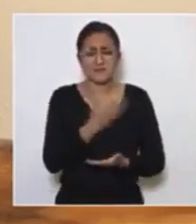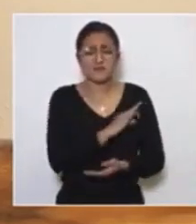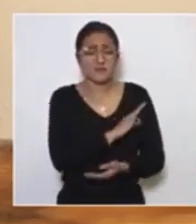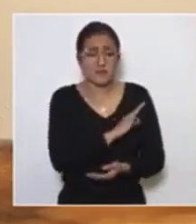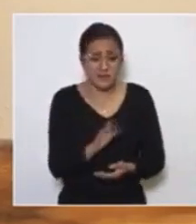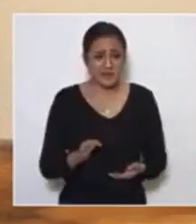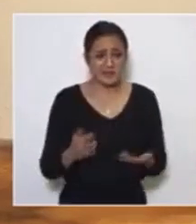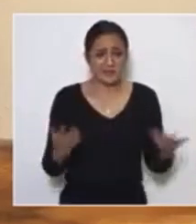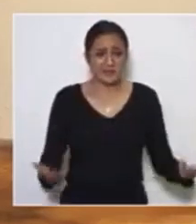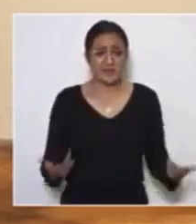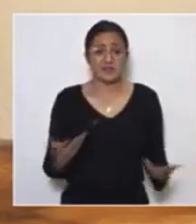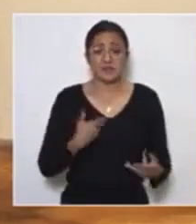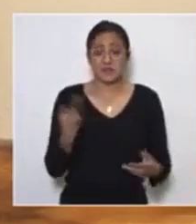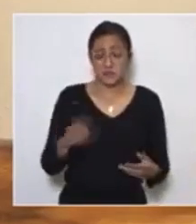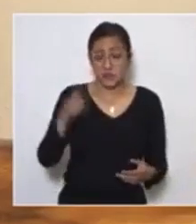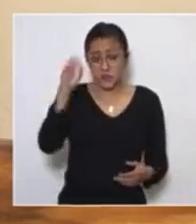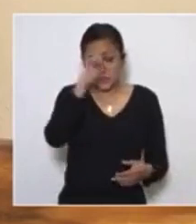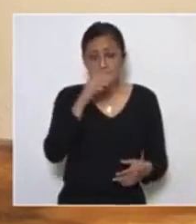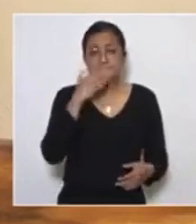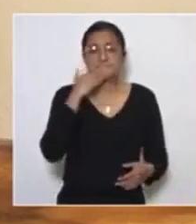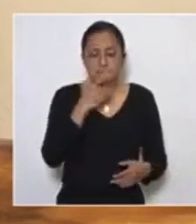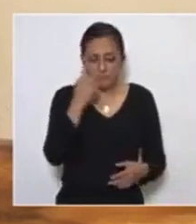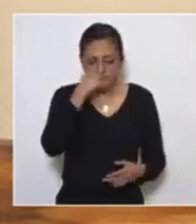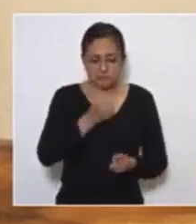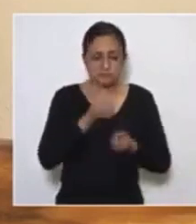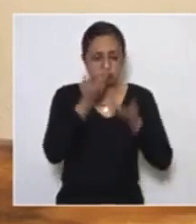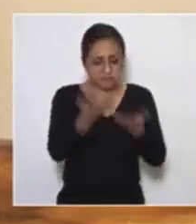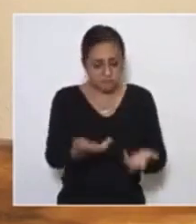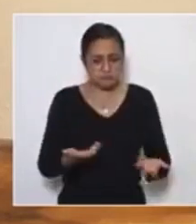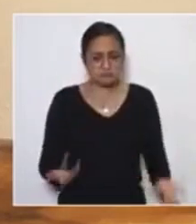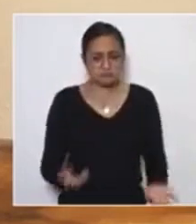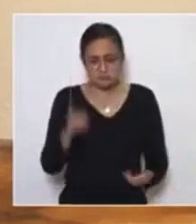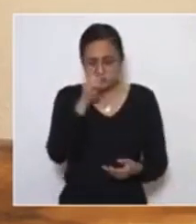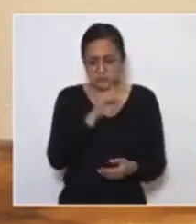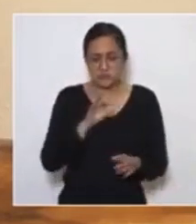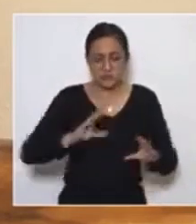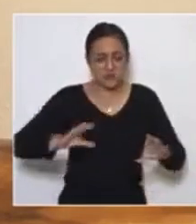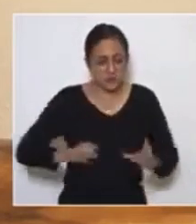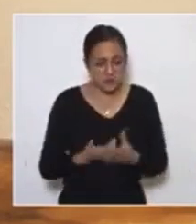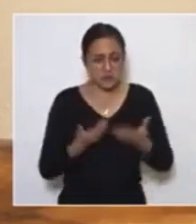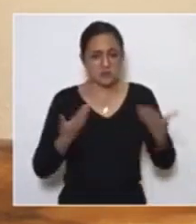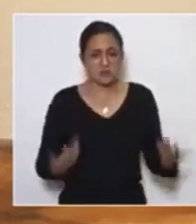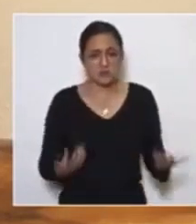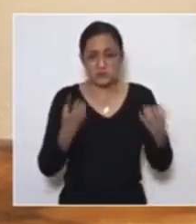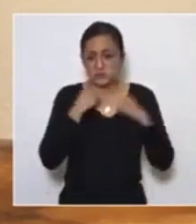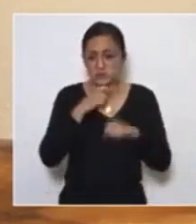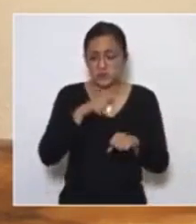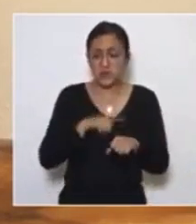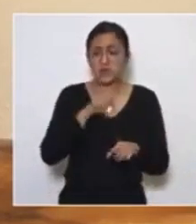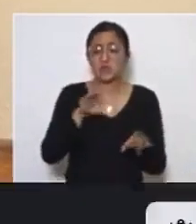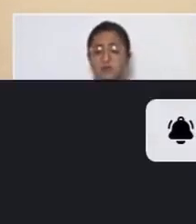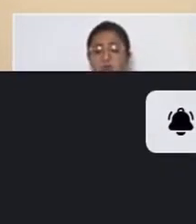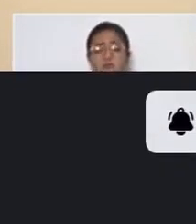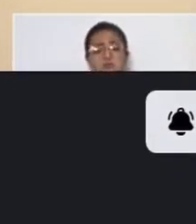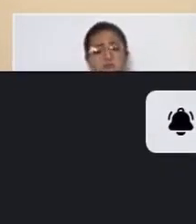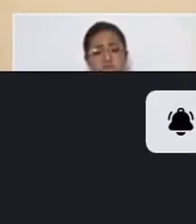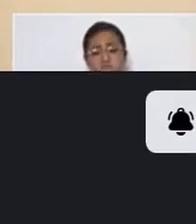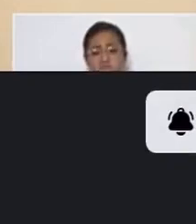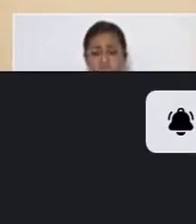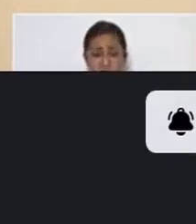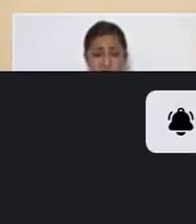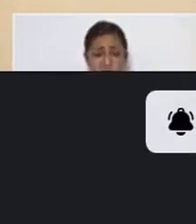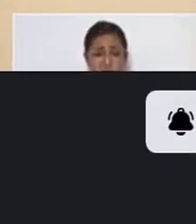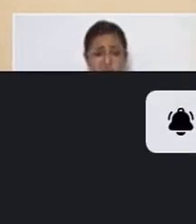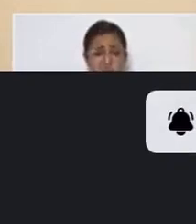todos a generar una opinión favorable, una opinión de unidad social, comunitaria.